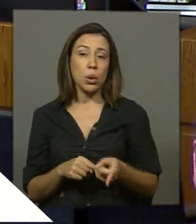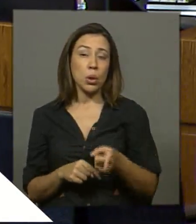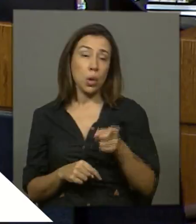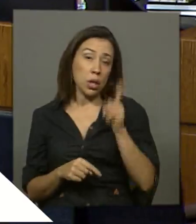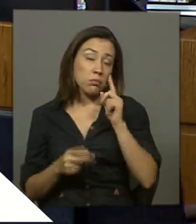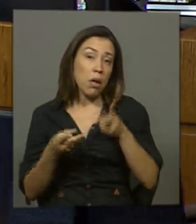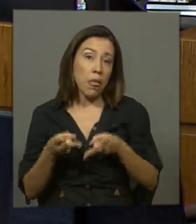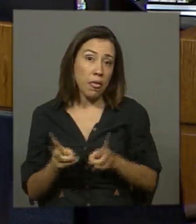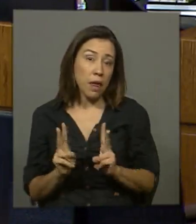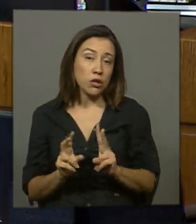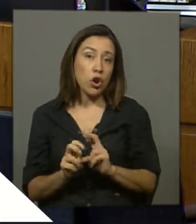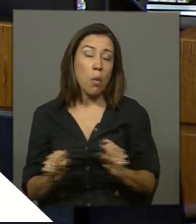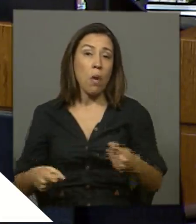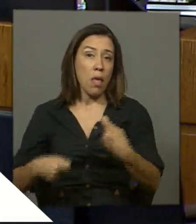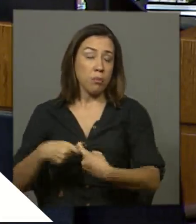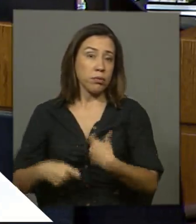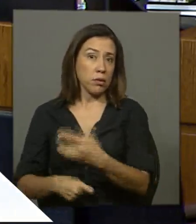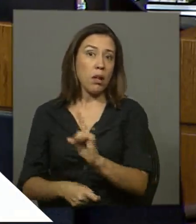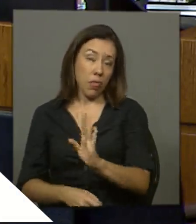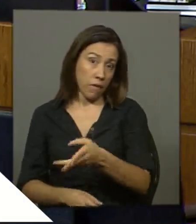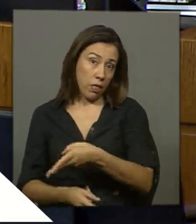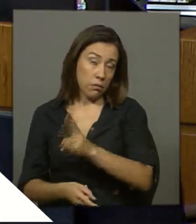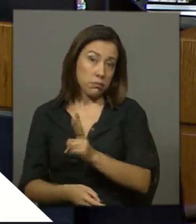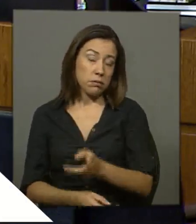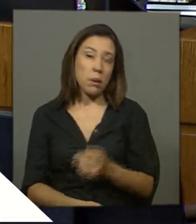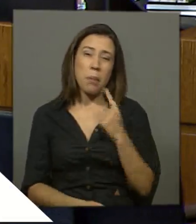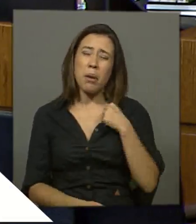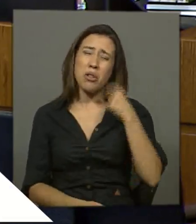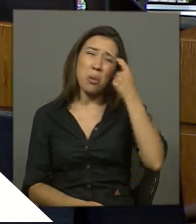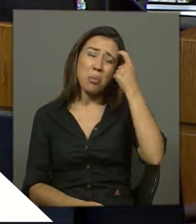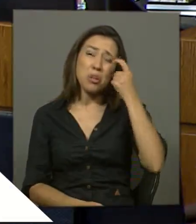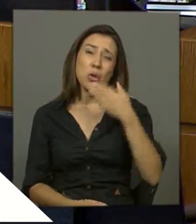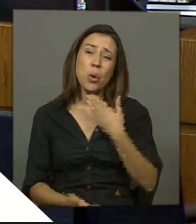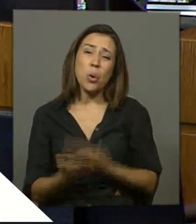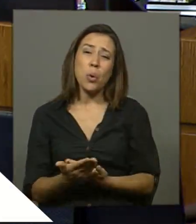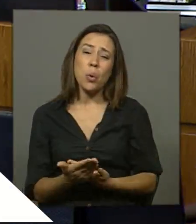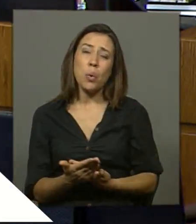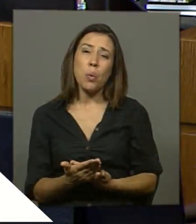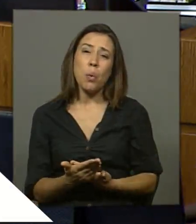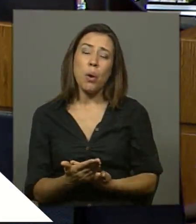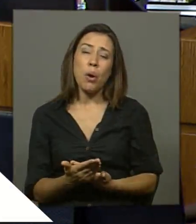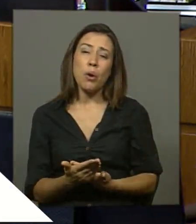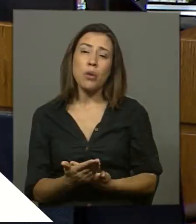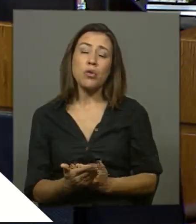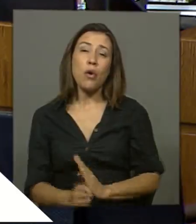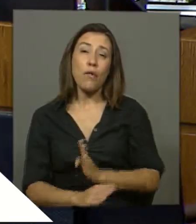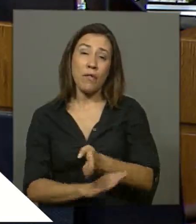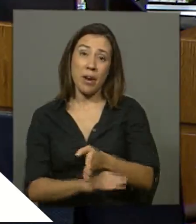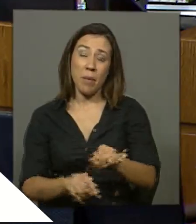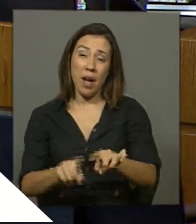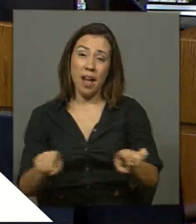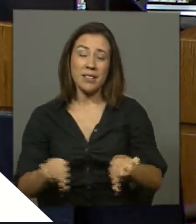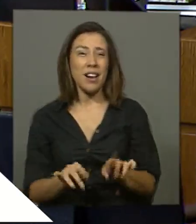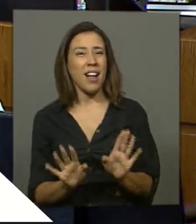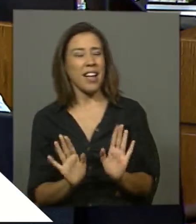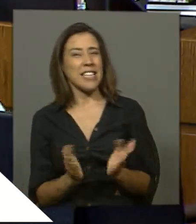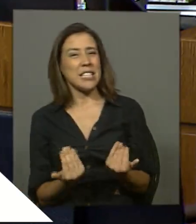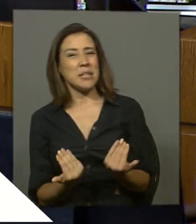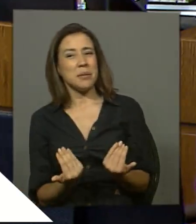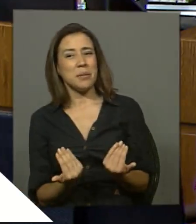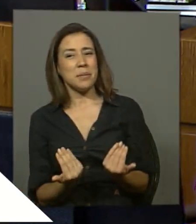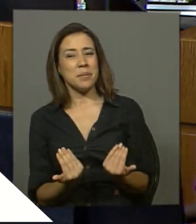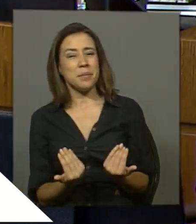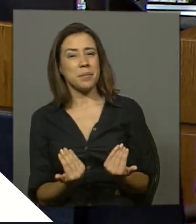derecho se le pueda menoscabar pero yo creo que sin duda cuando uno concurre a sala uno Espera